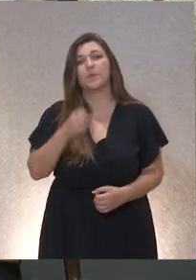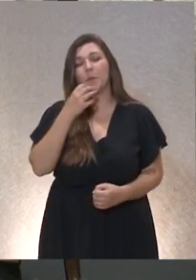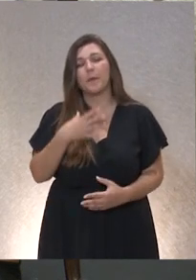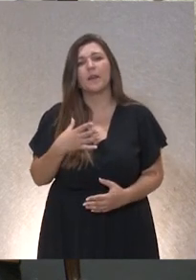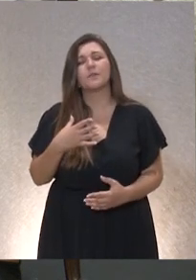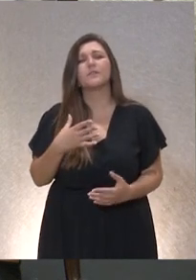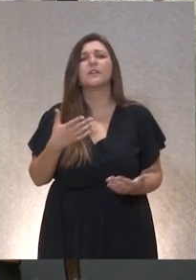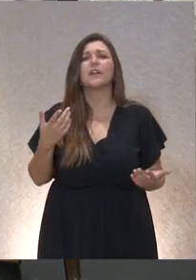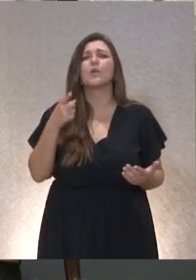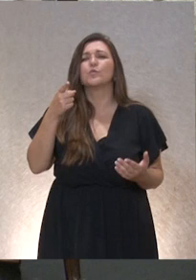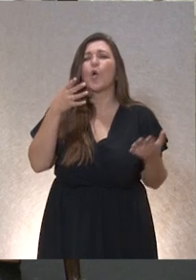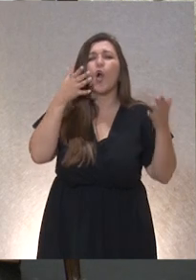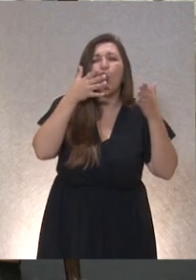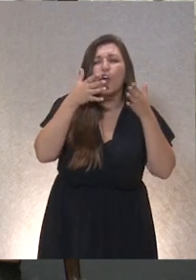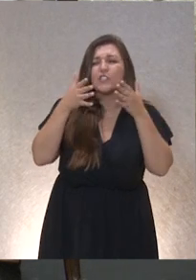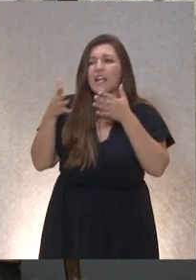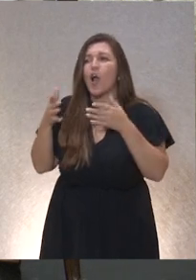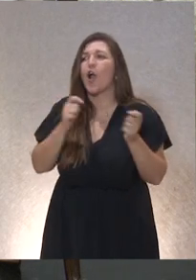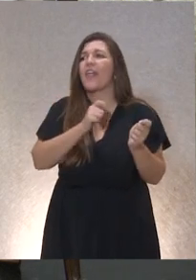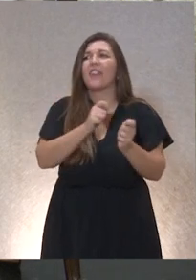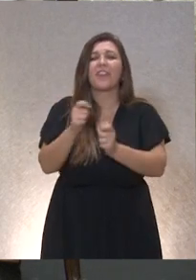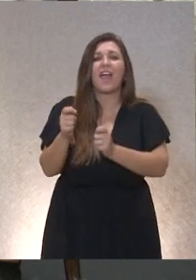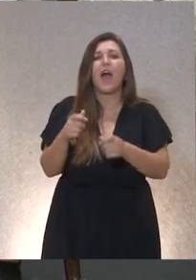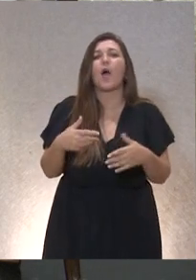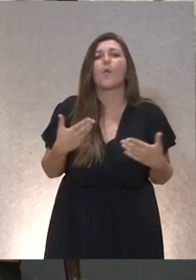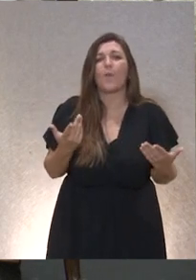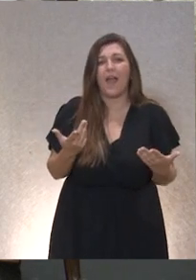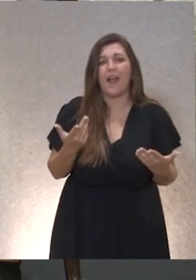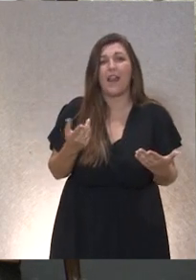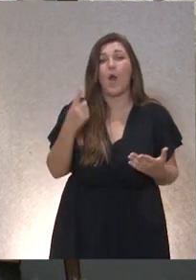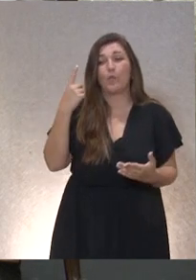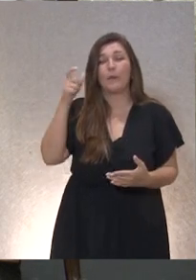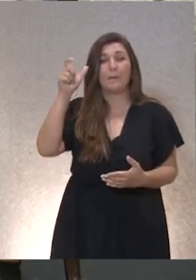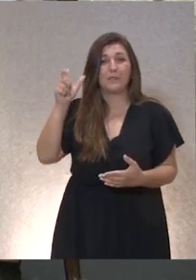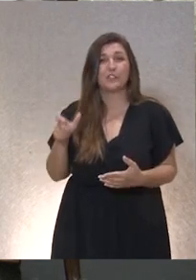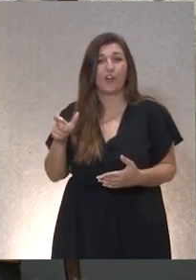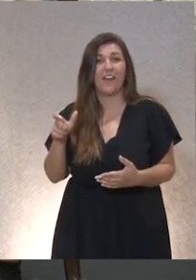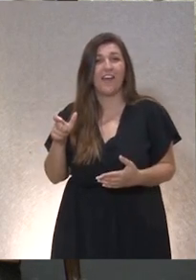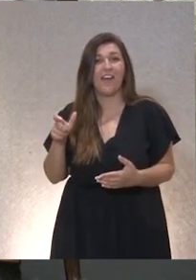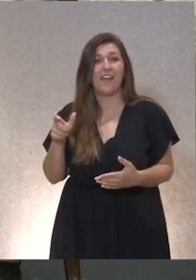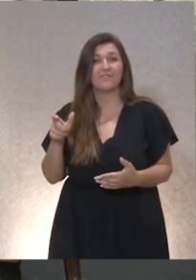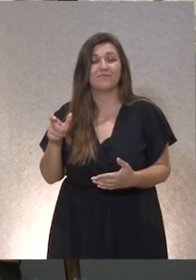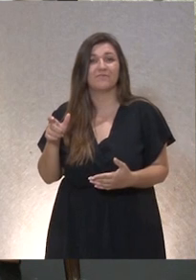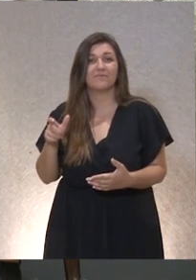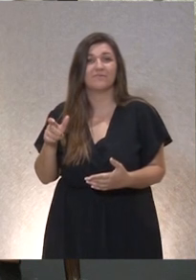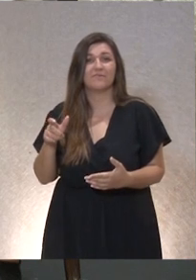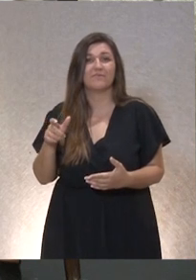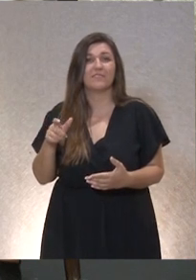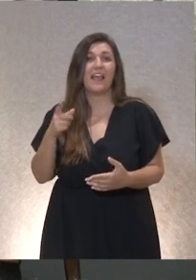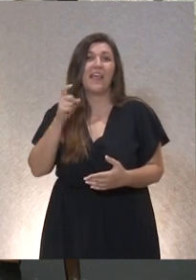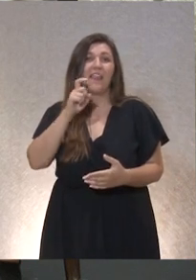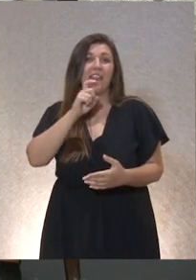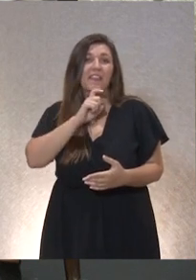y qué consejos darías tú a otra a una persona que tuviera estas